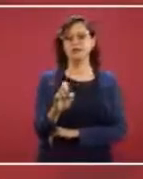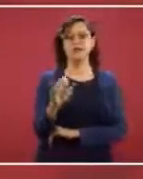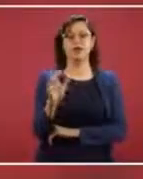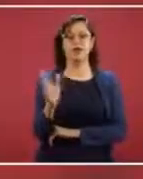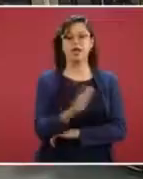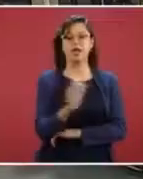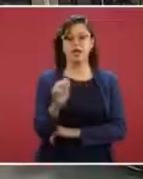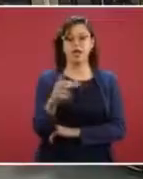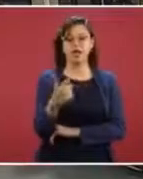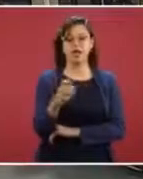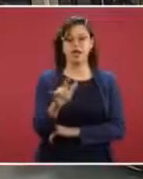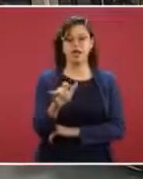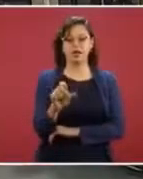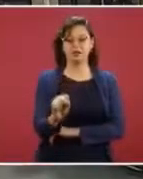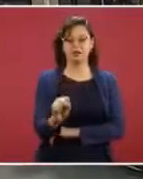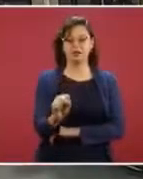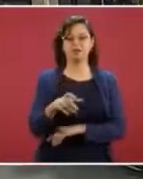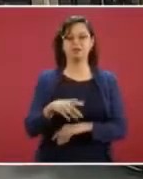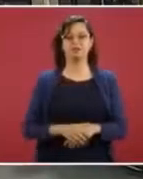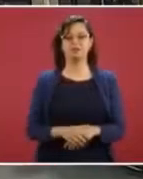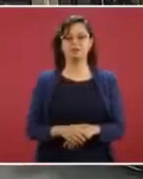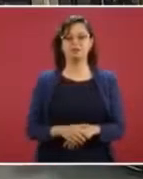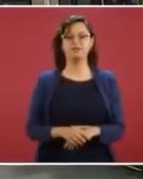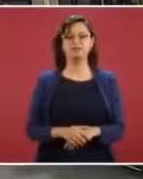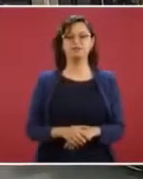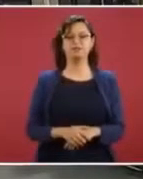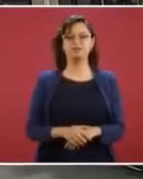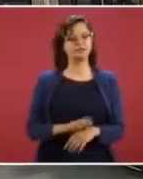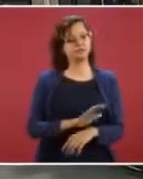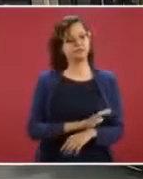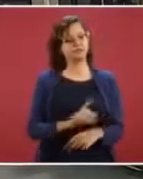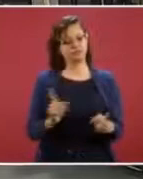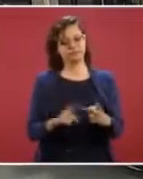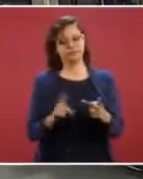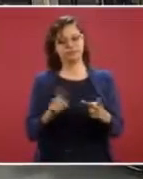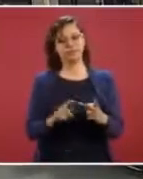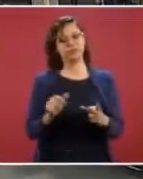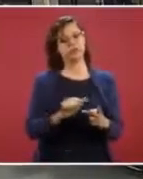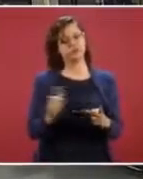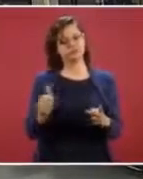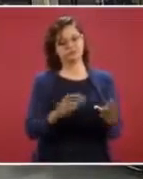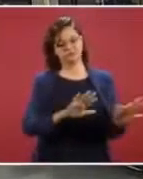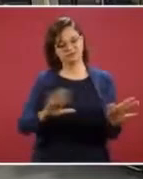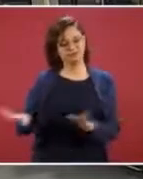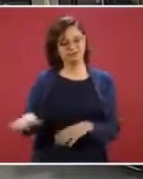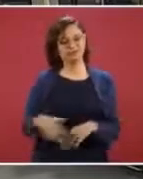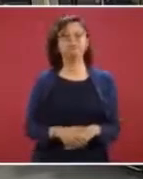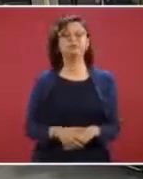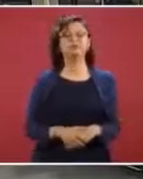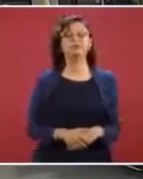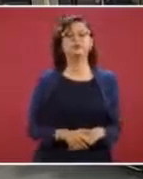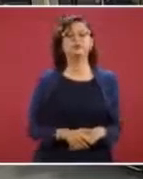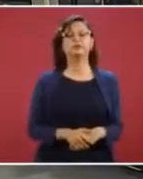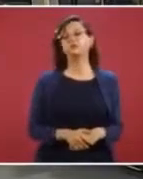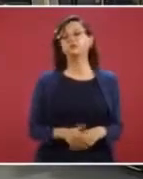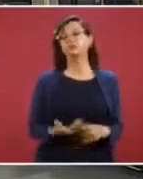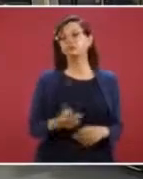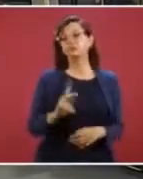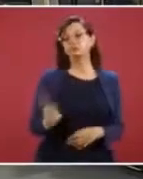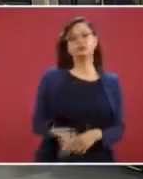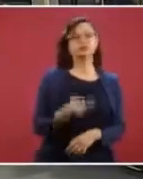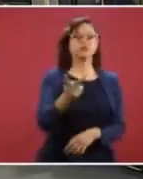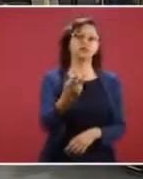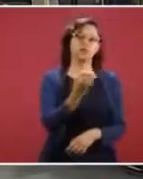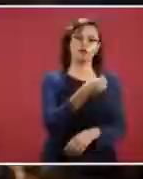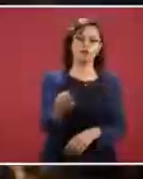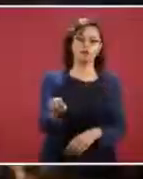y lo otro. A ver, lo otro lo dejamos. Sí. La pregunta obligada, señor, es